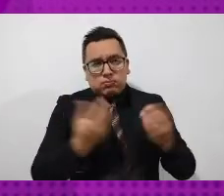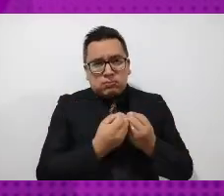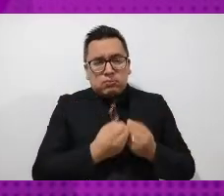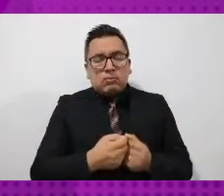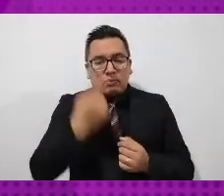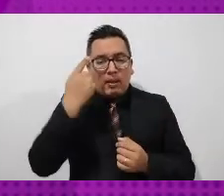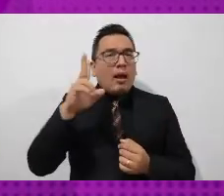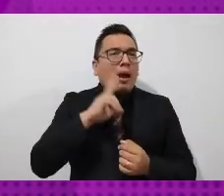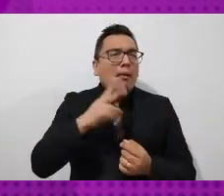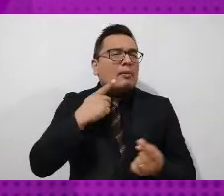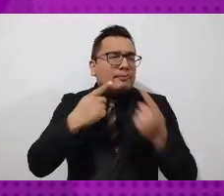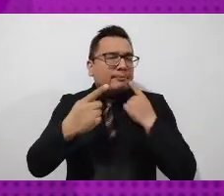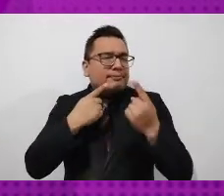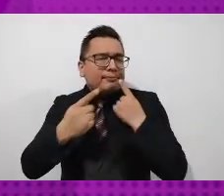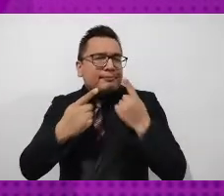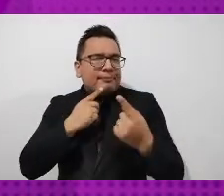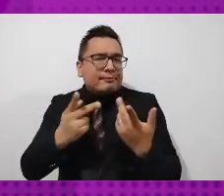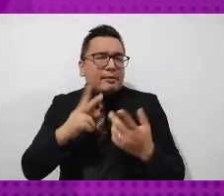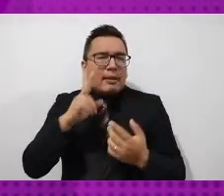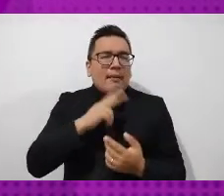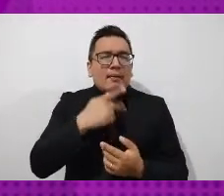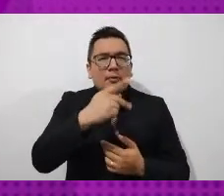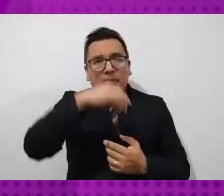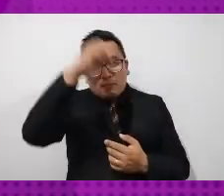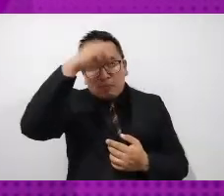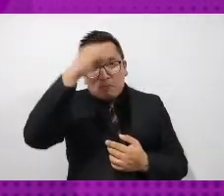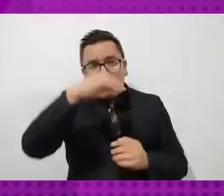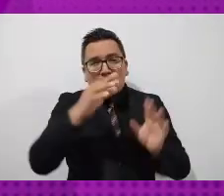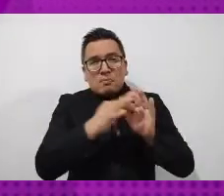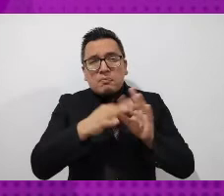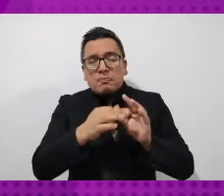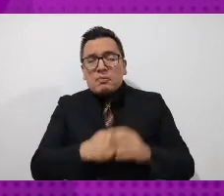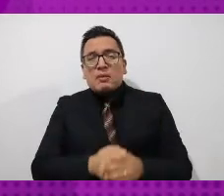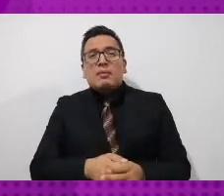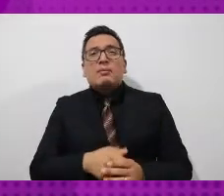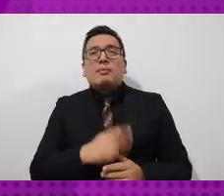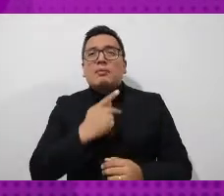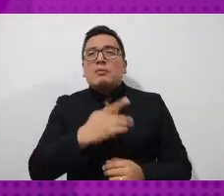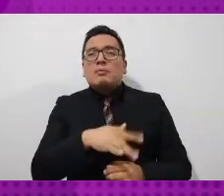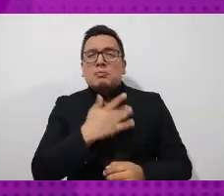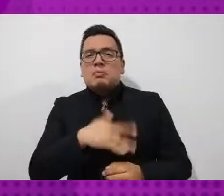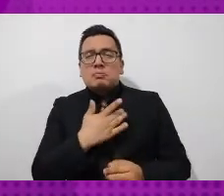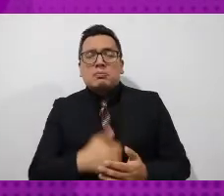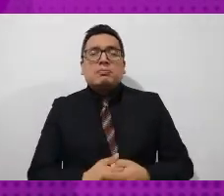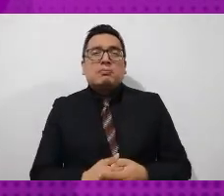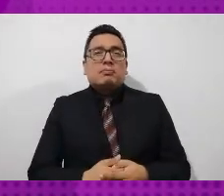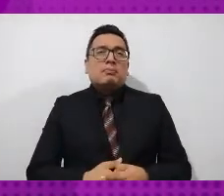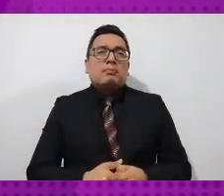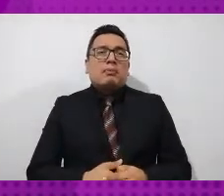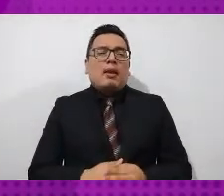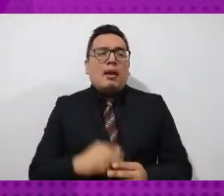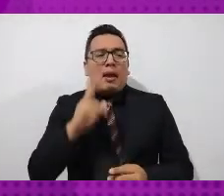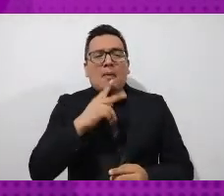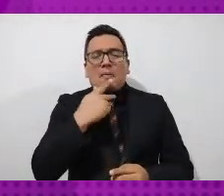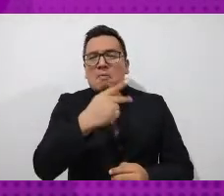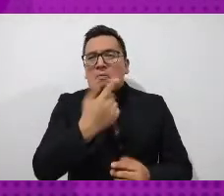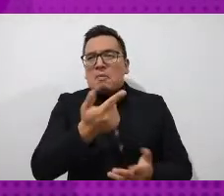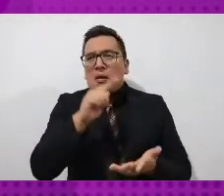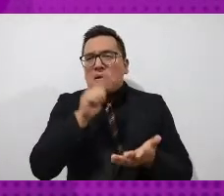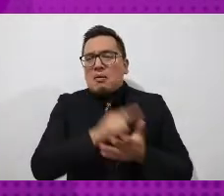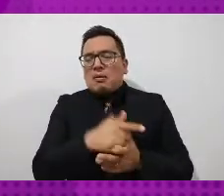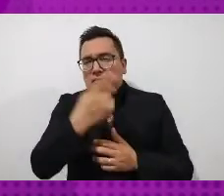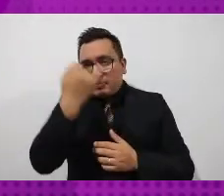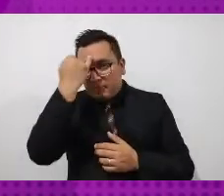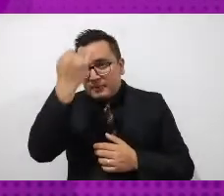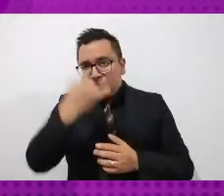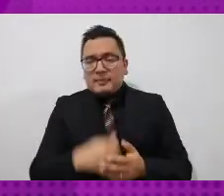comisión para poder expresar lo que a su derecho convenga respecto de la